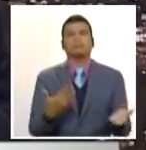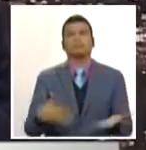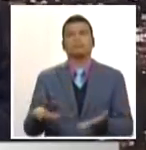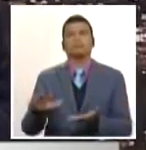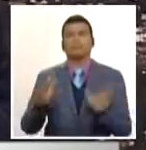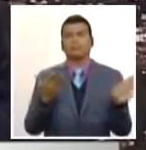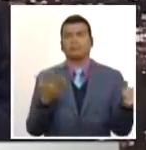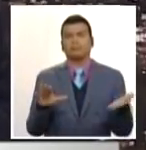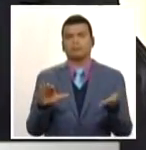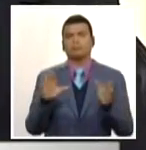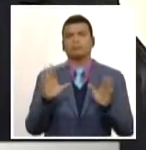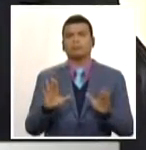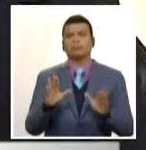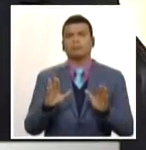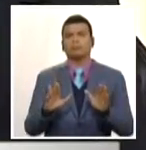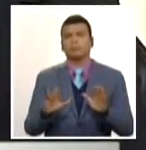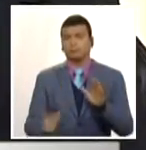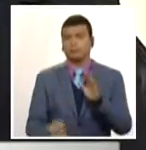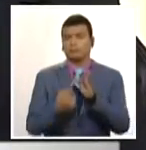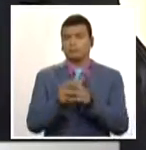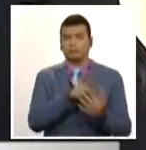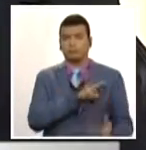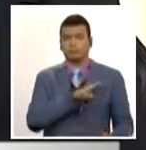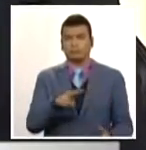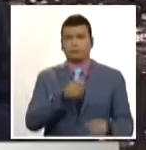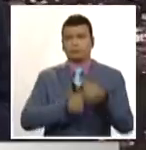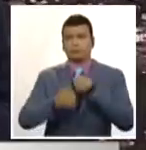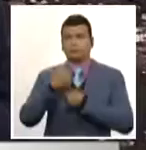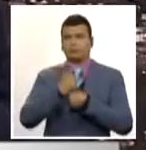maestro que fue construido por los vallecaucanos en el 2002.